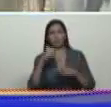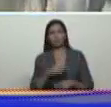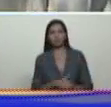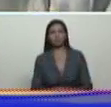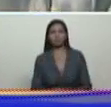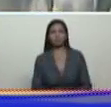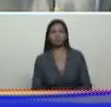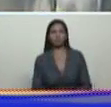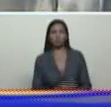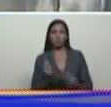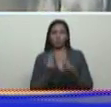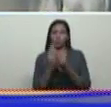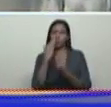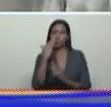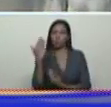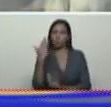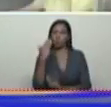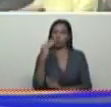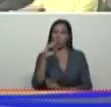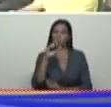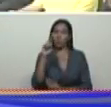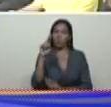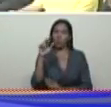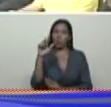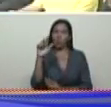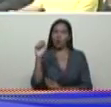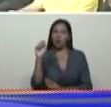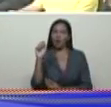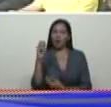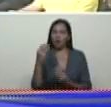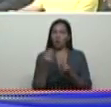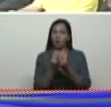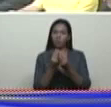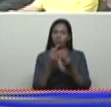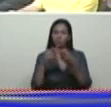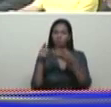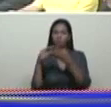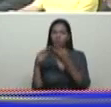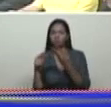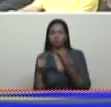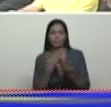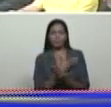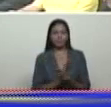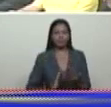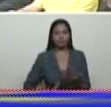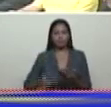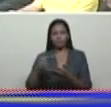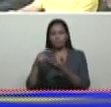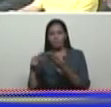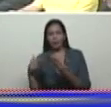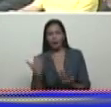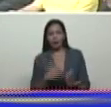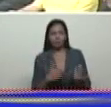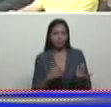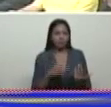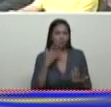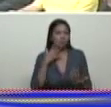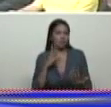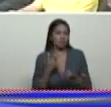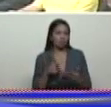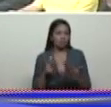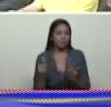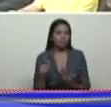comandante Chávez con Lula, con Kirchner, con Fidel. Buen tiempo de historia,